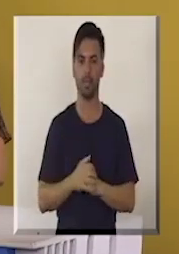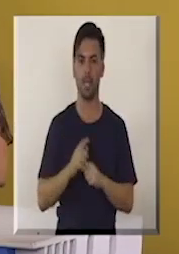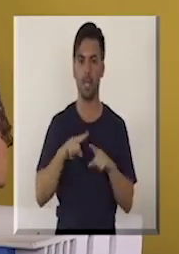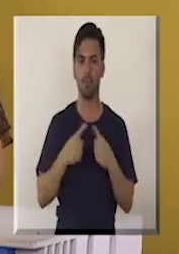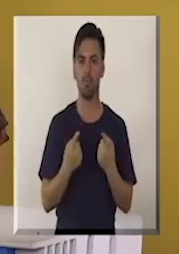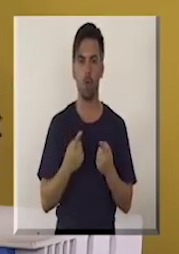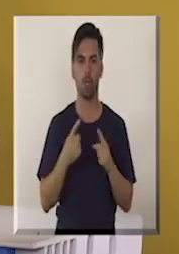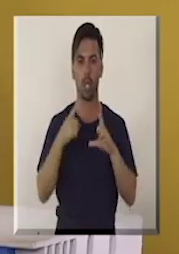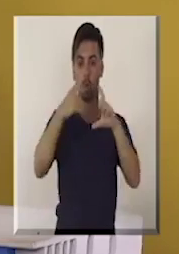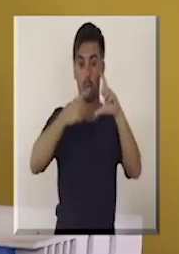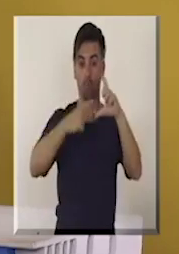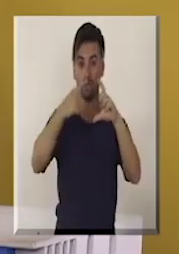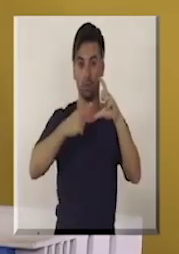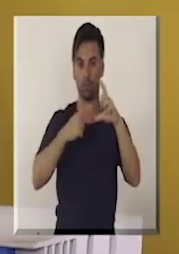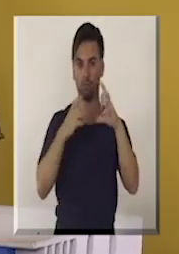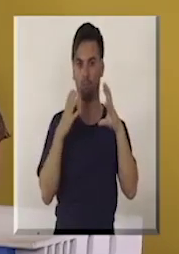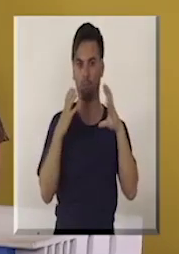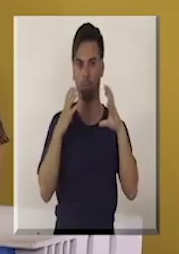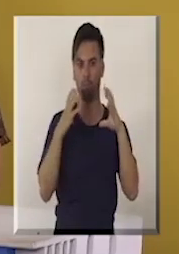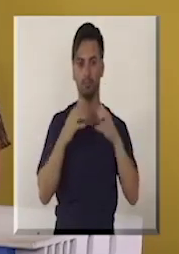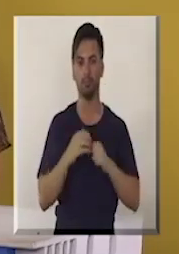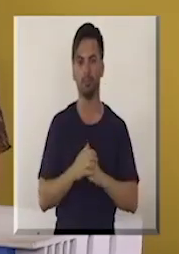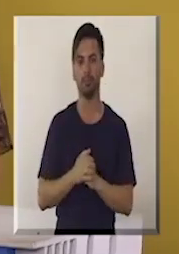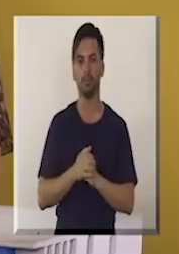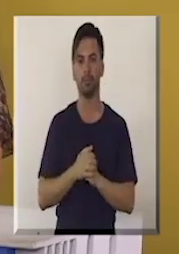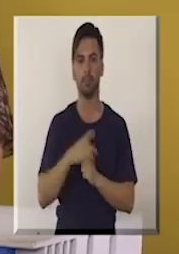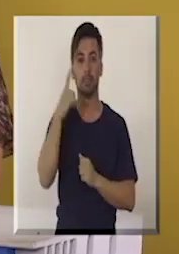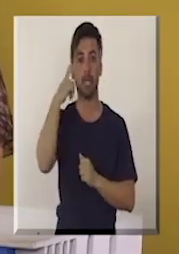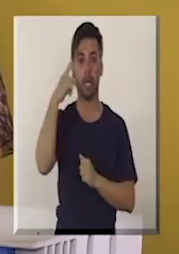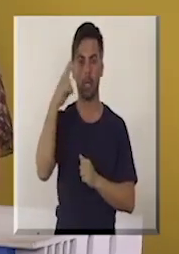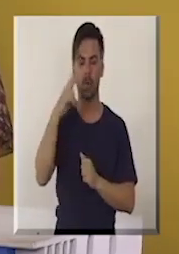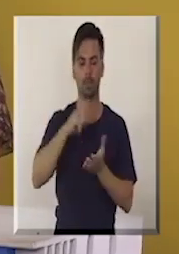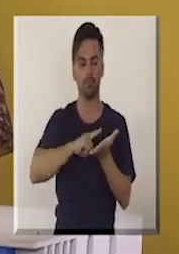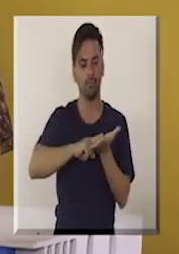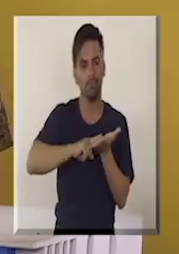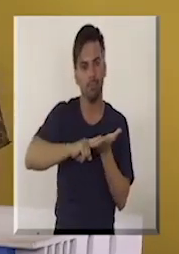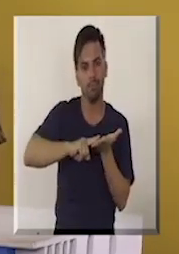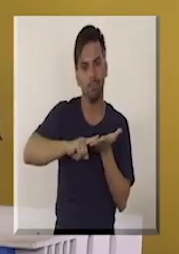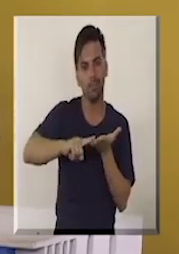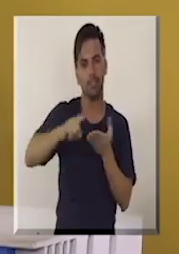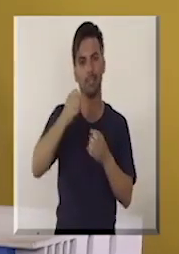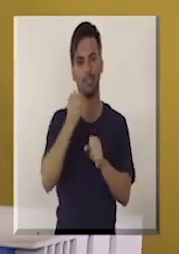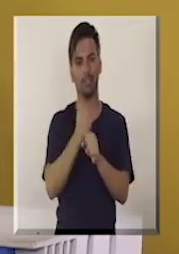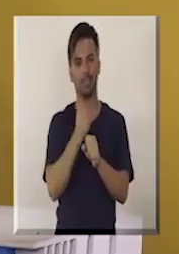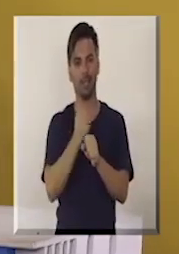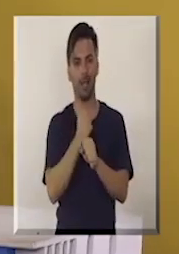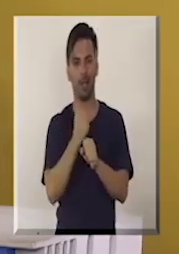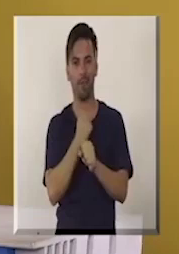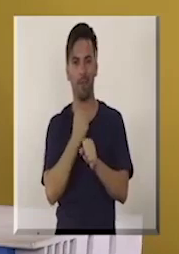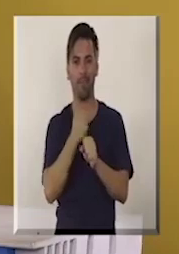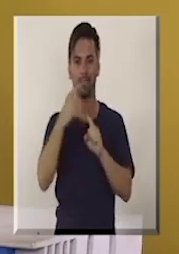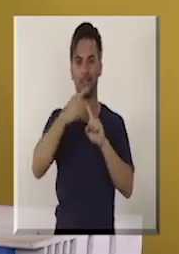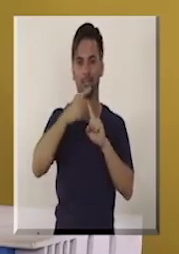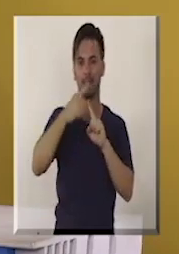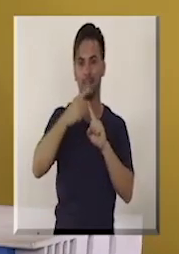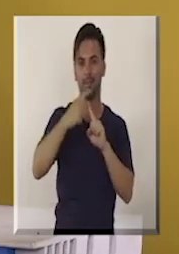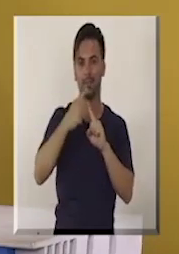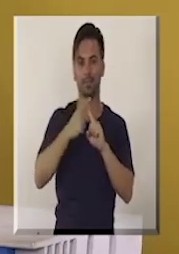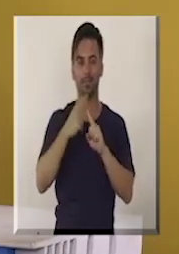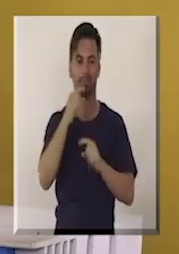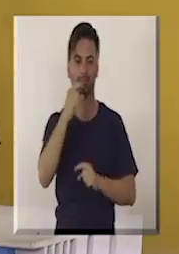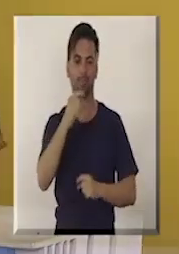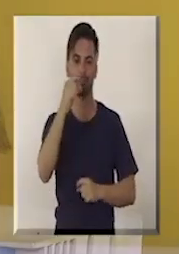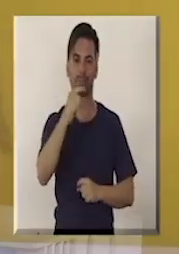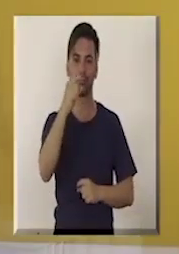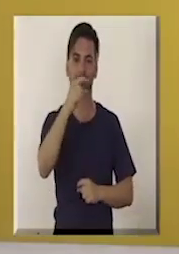mucho contenido. Recuerda que este contenido es para toda la semana, para ir trabajando durante todos los